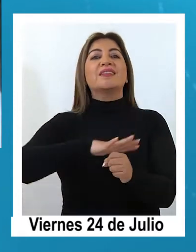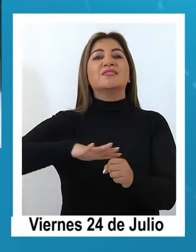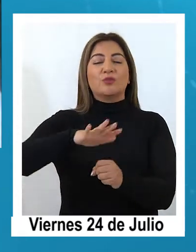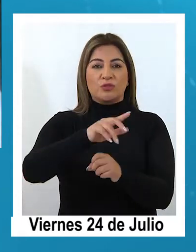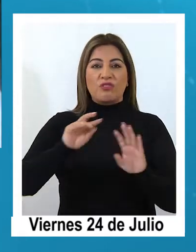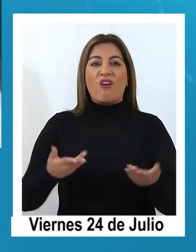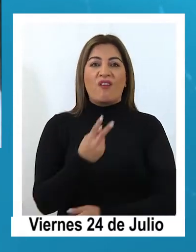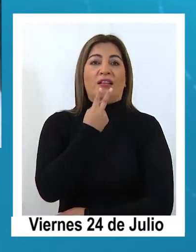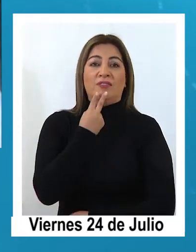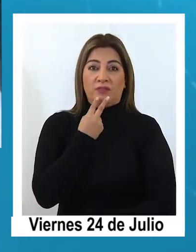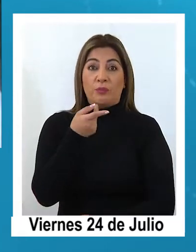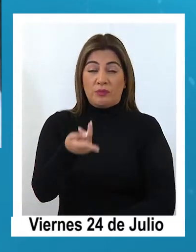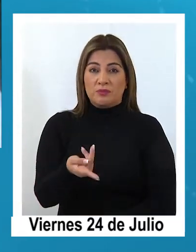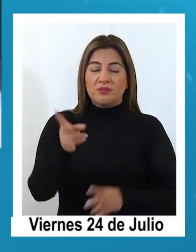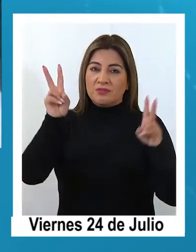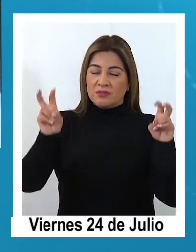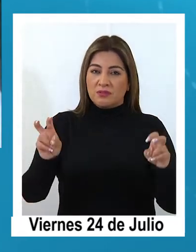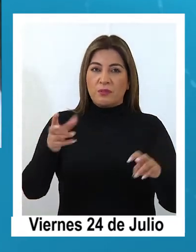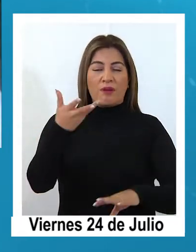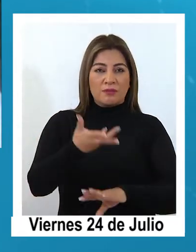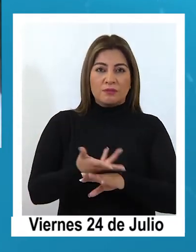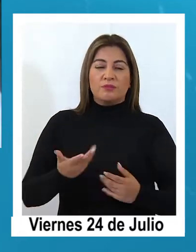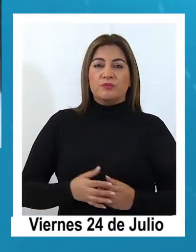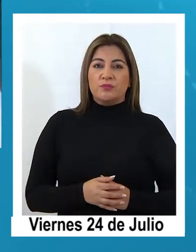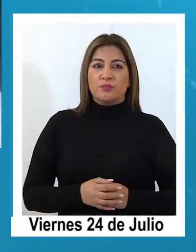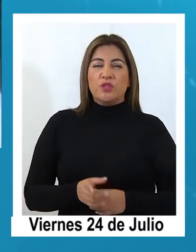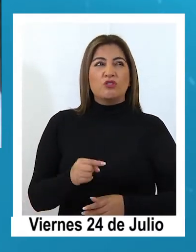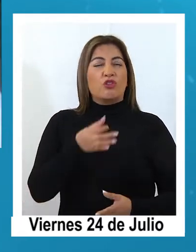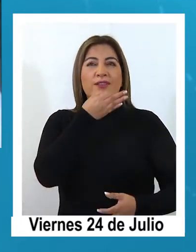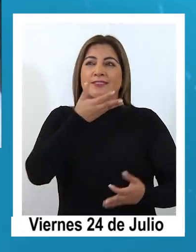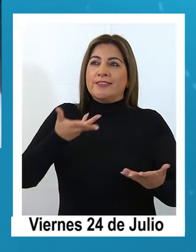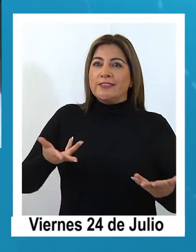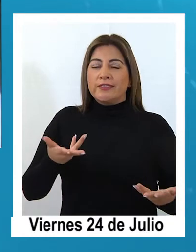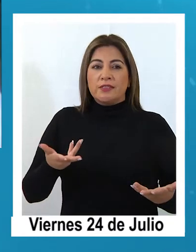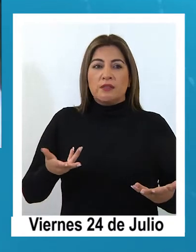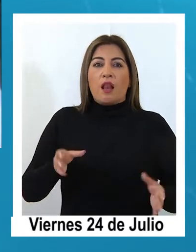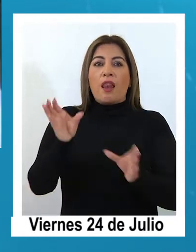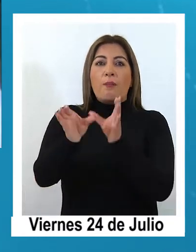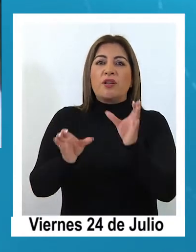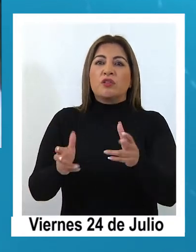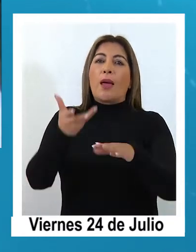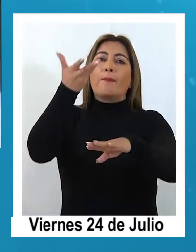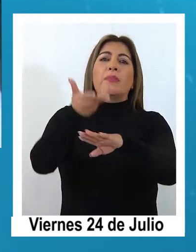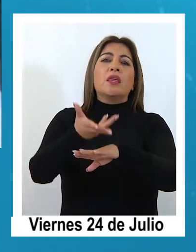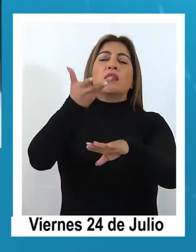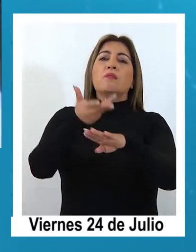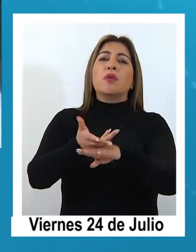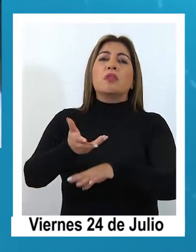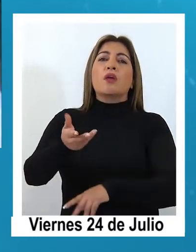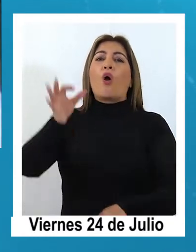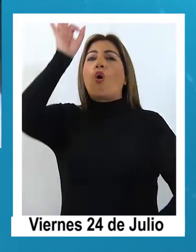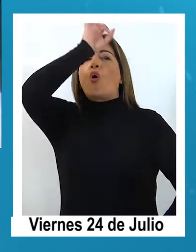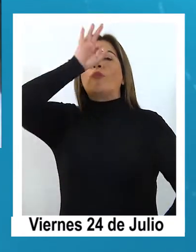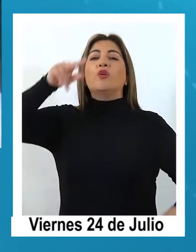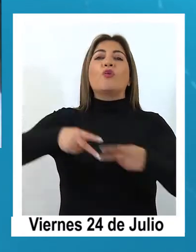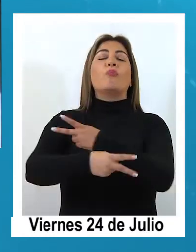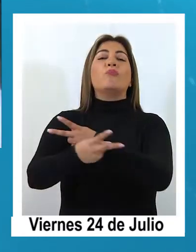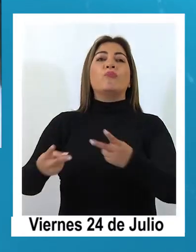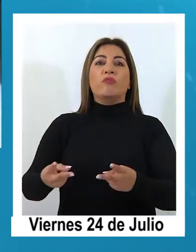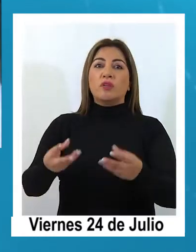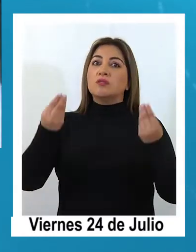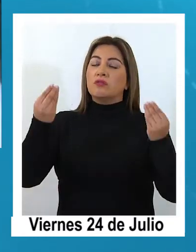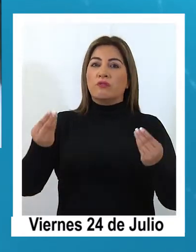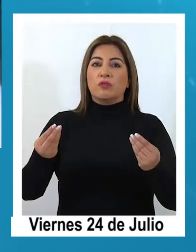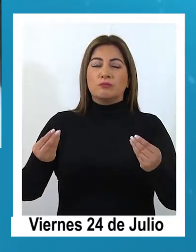Y en este sentido sí había como un, ¿cómo podemos decir?, como un clamor popular, como una opinión pública que era favorable,